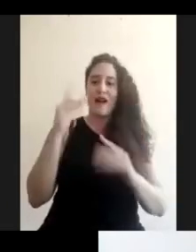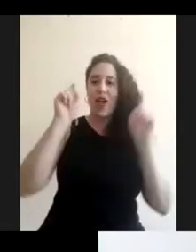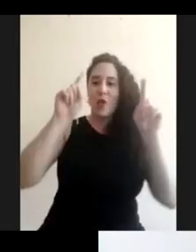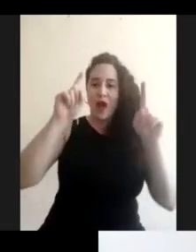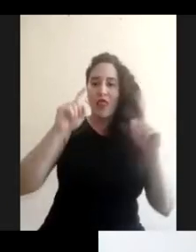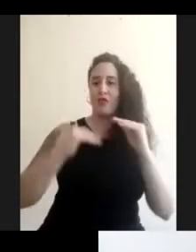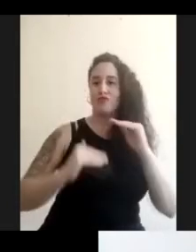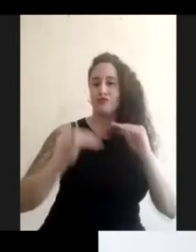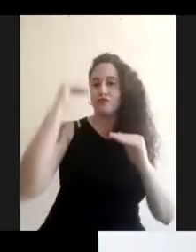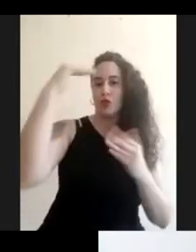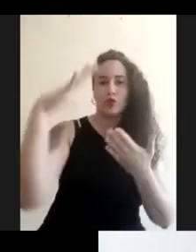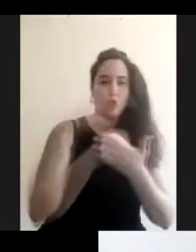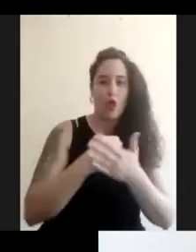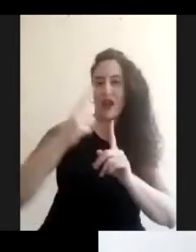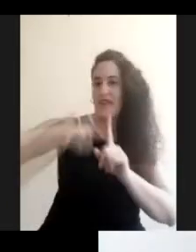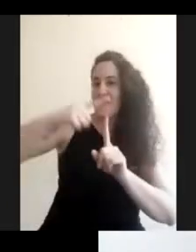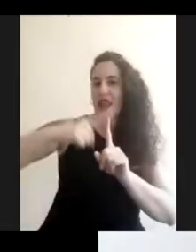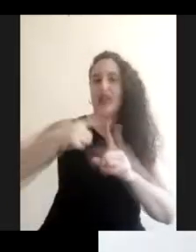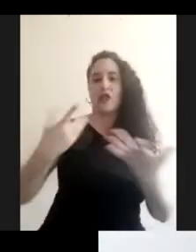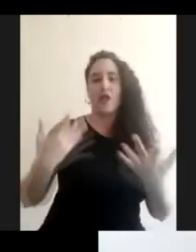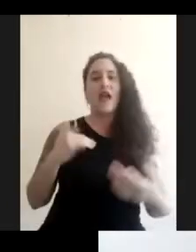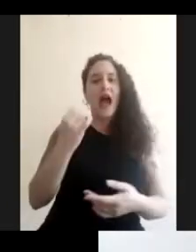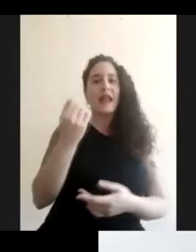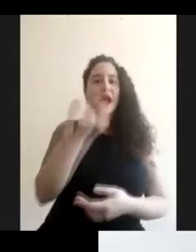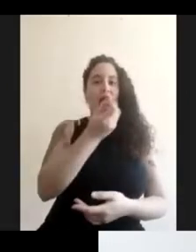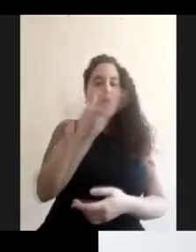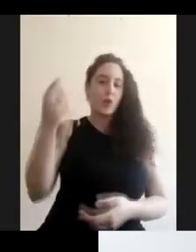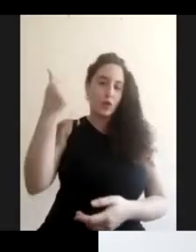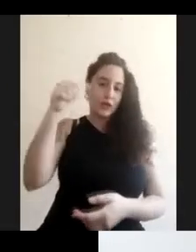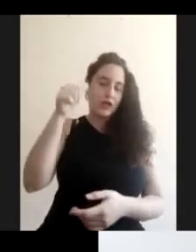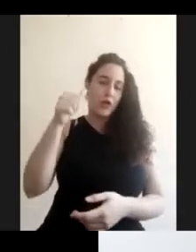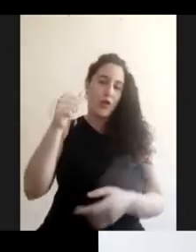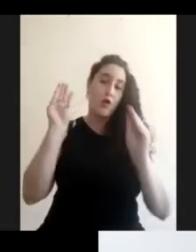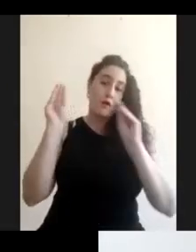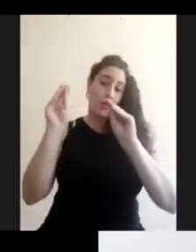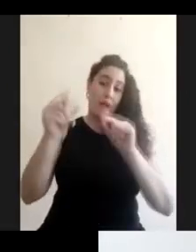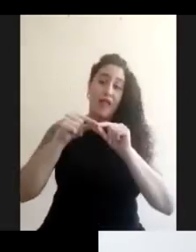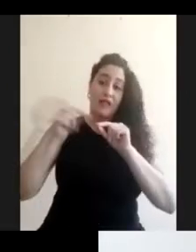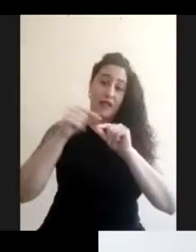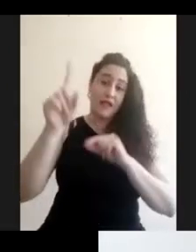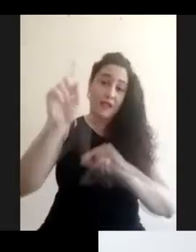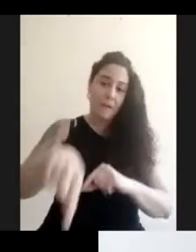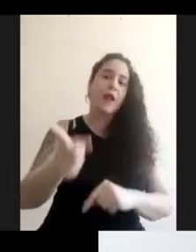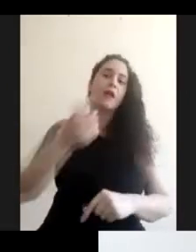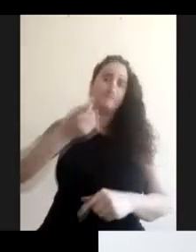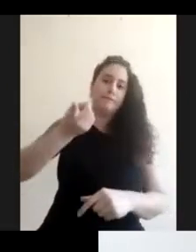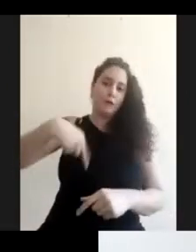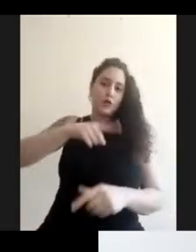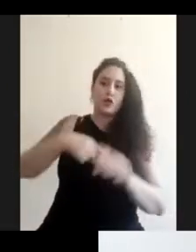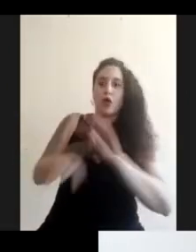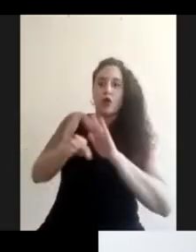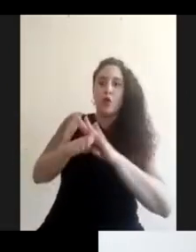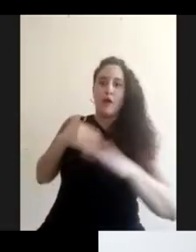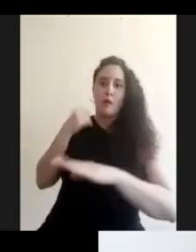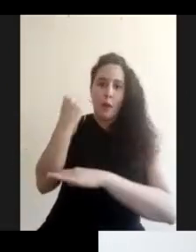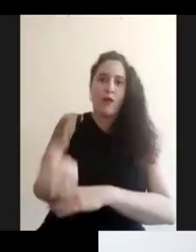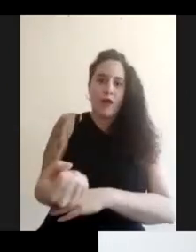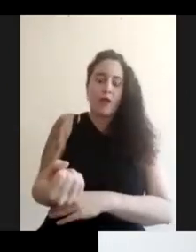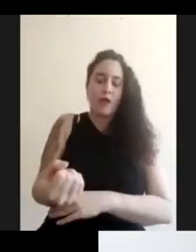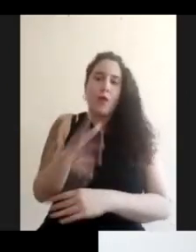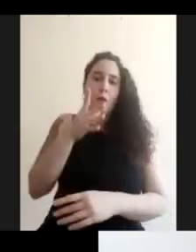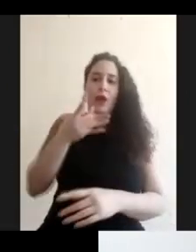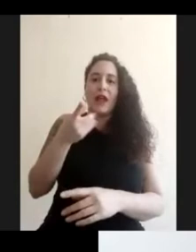chicos que tienen esa situación, que estaban teleformándose todavía y tienen que seguir esas clases o necesitan cierta adaptación